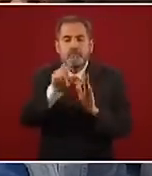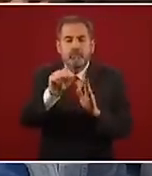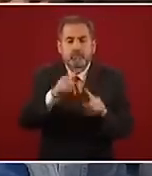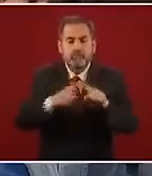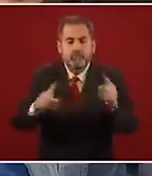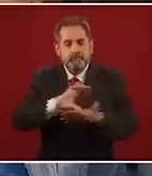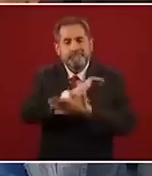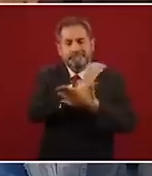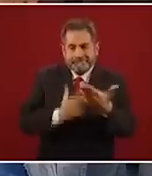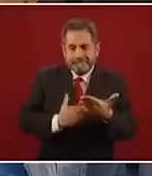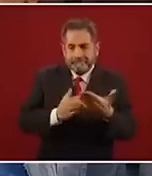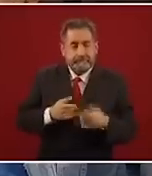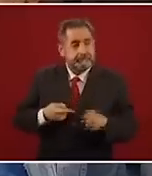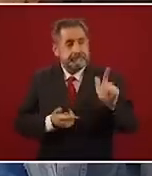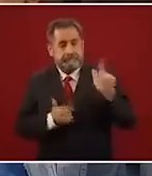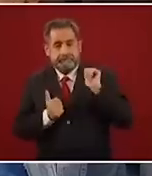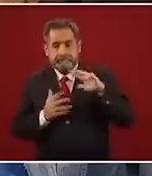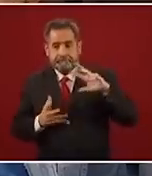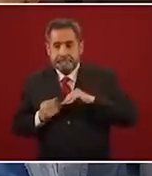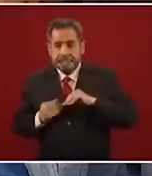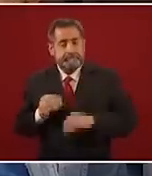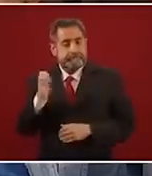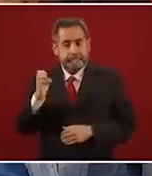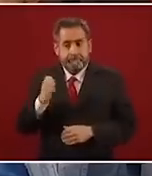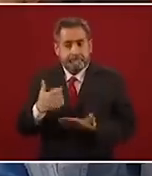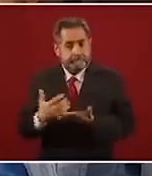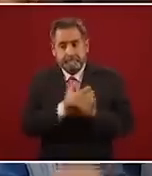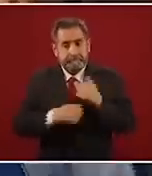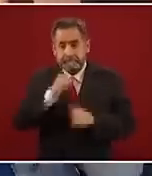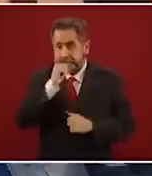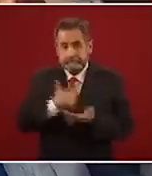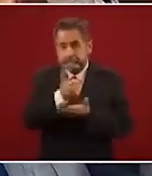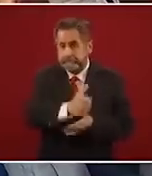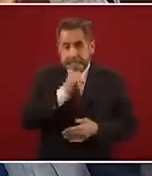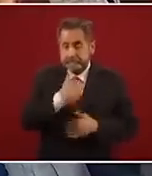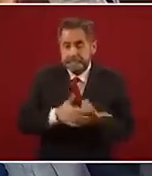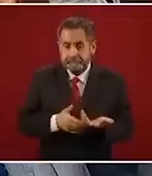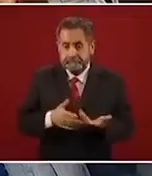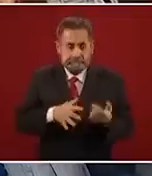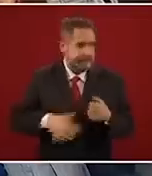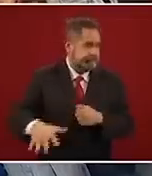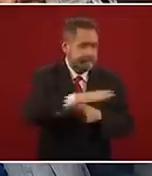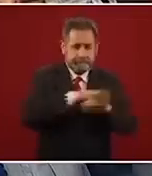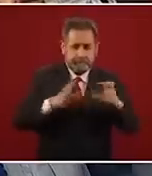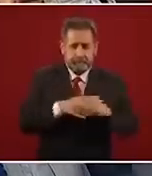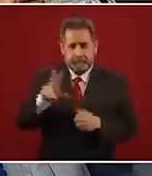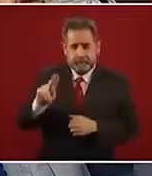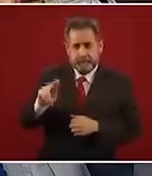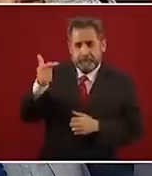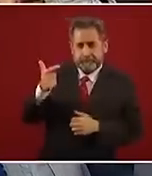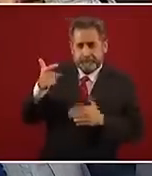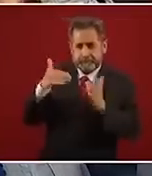los contratos, porque no han cobrado todo el mes de enero los médicos de este universo de los 86 mil, 87